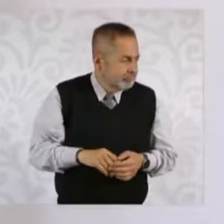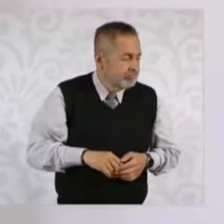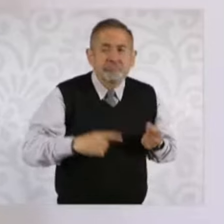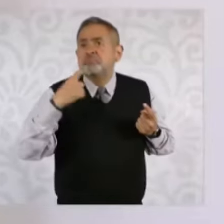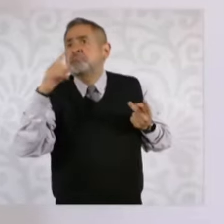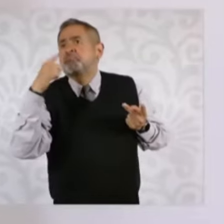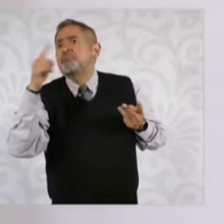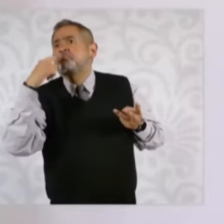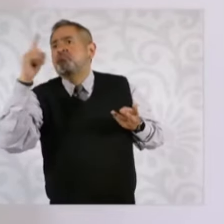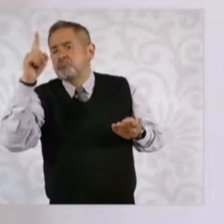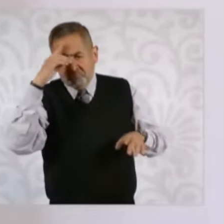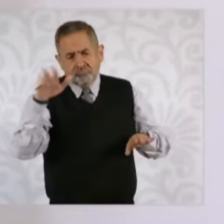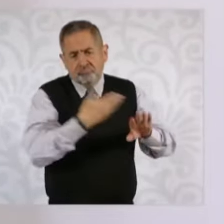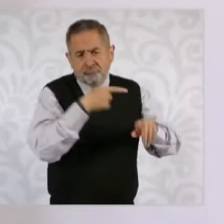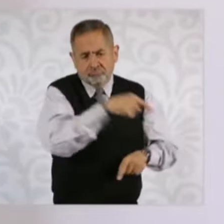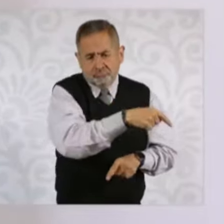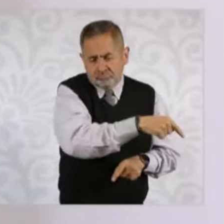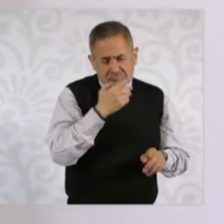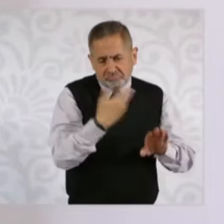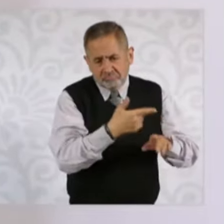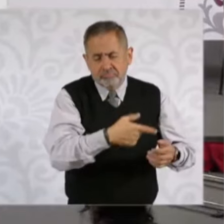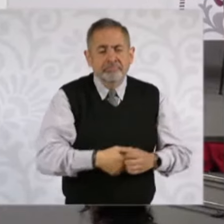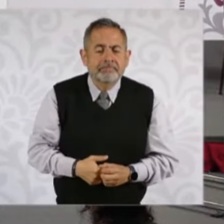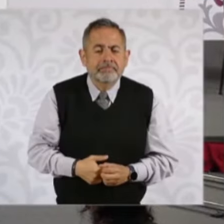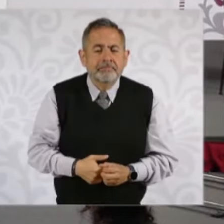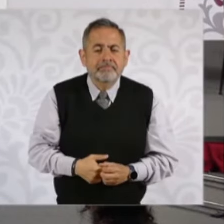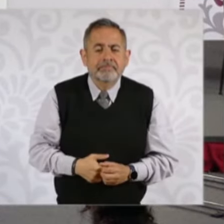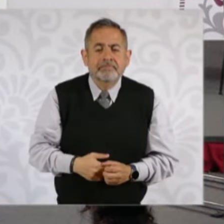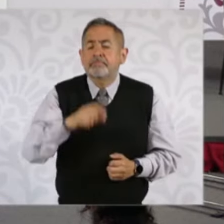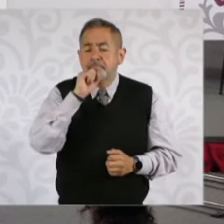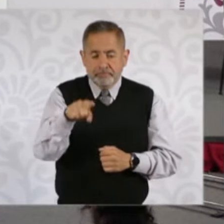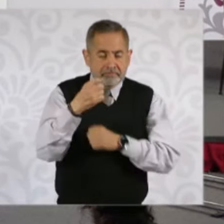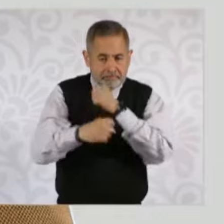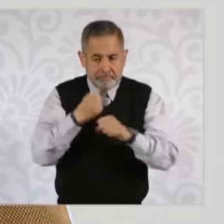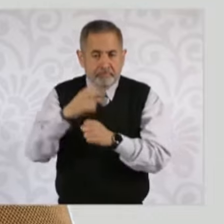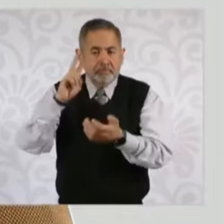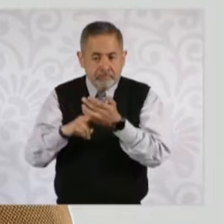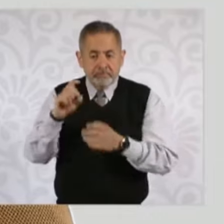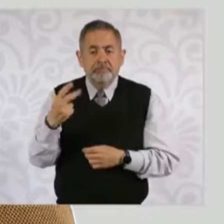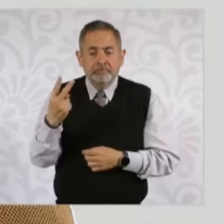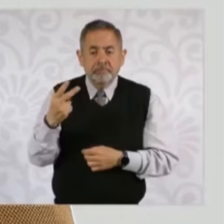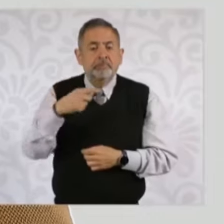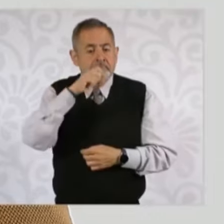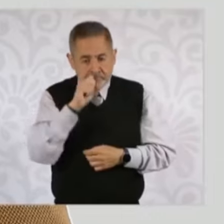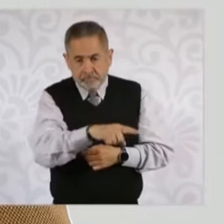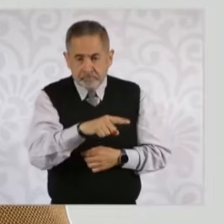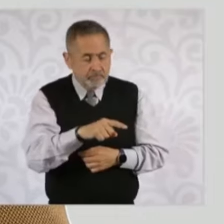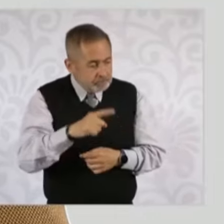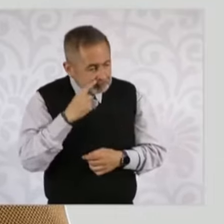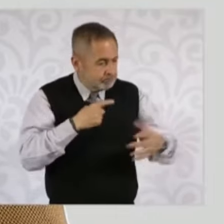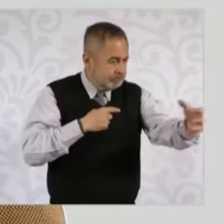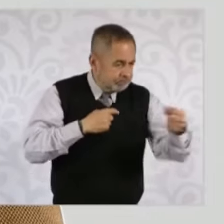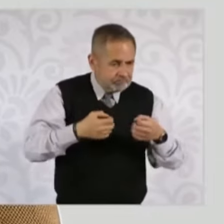adscritos a ese órgano jurisdiccional. También en dos mil veintidós fue sometida a un